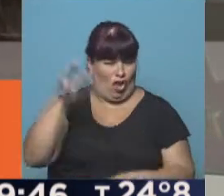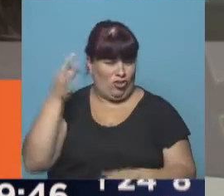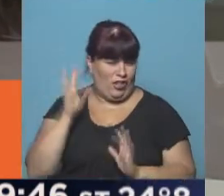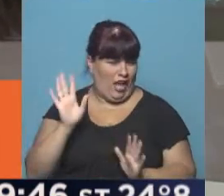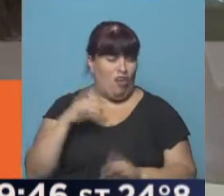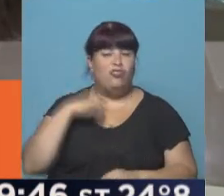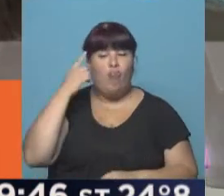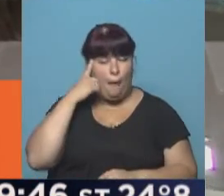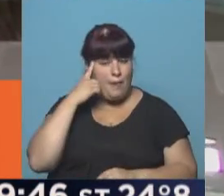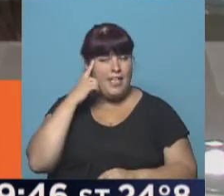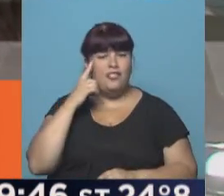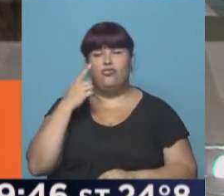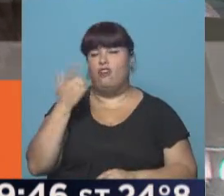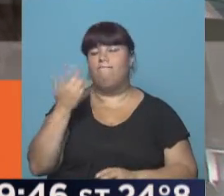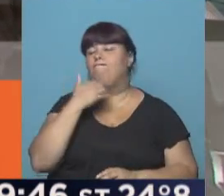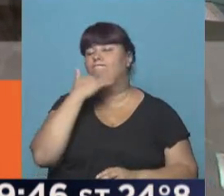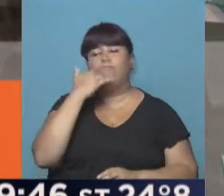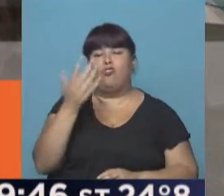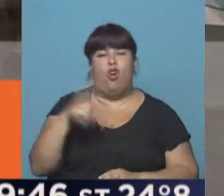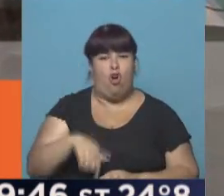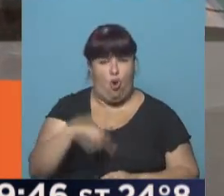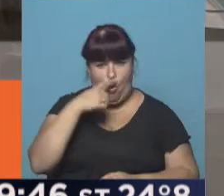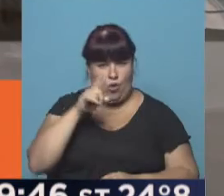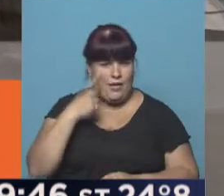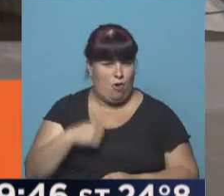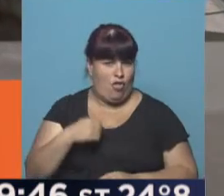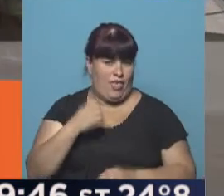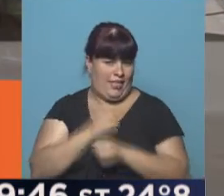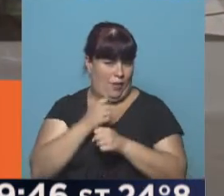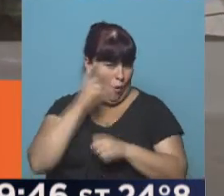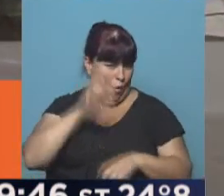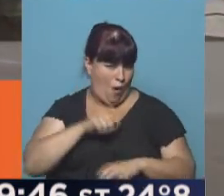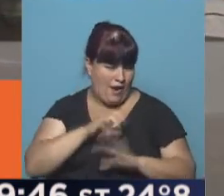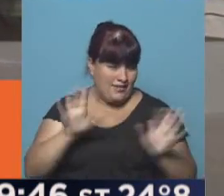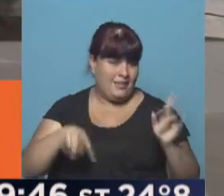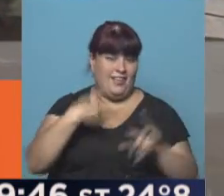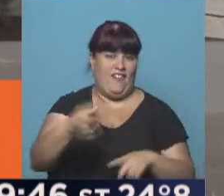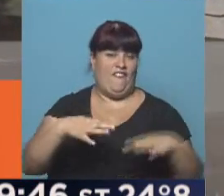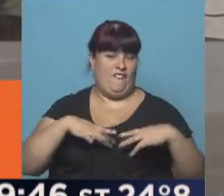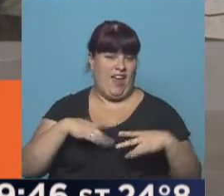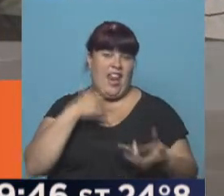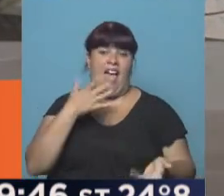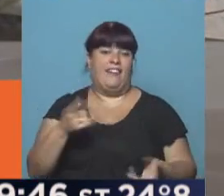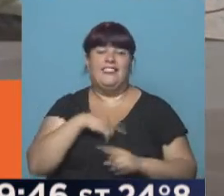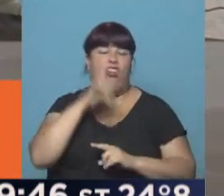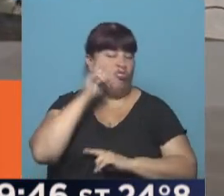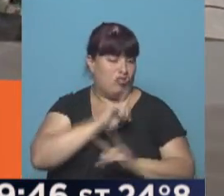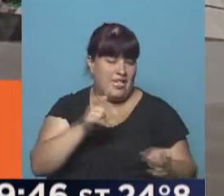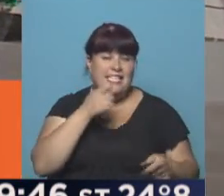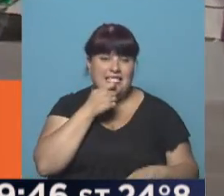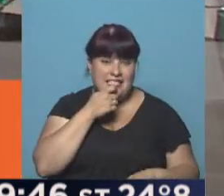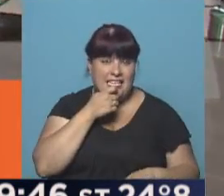yo creo que no no sé que hoy es el último día y no sinceramente ni siquiera sé si se